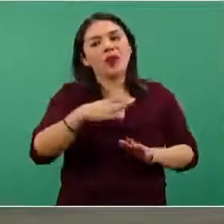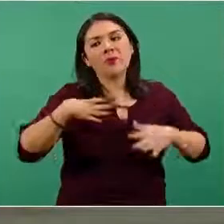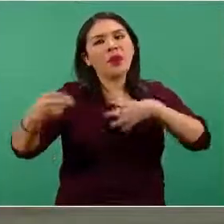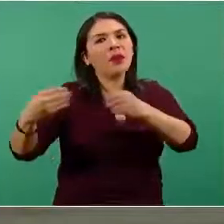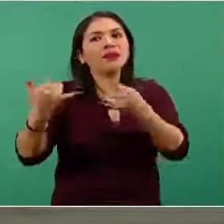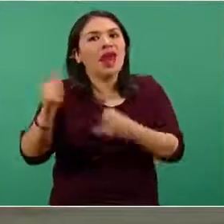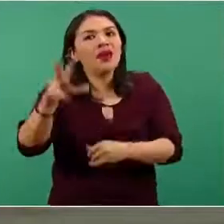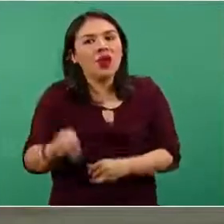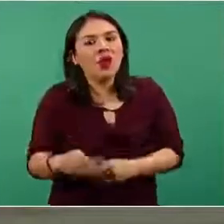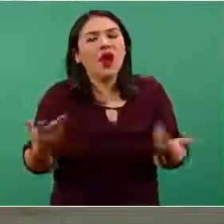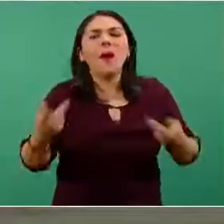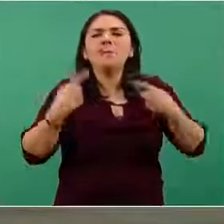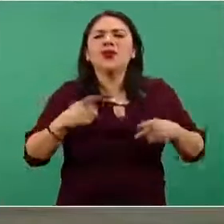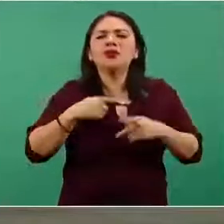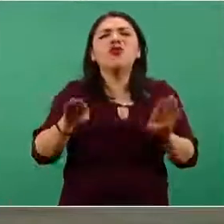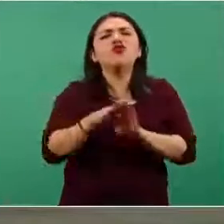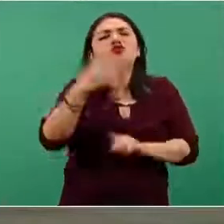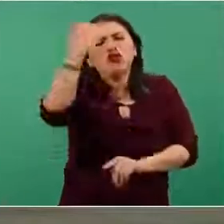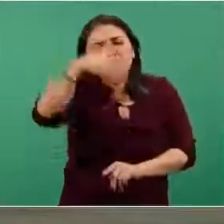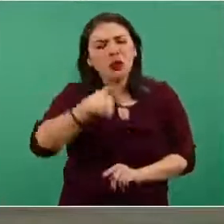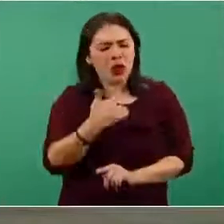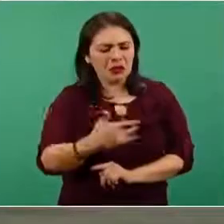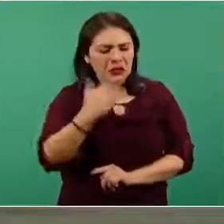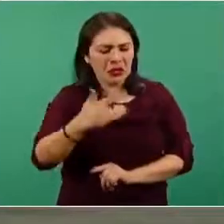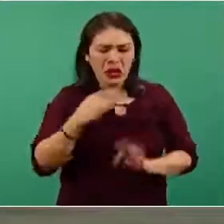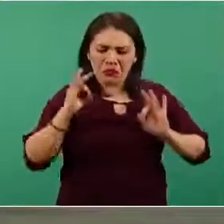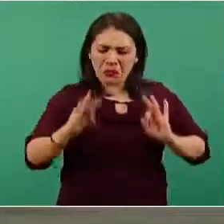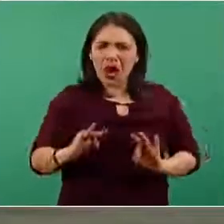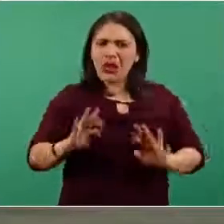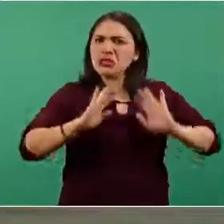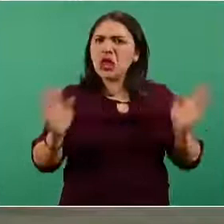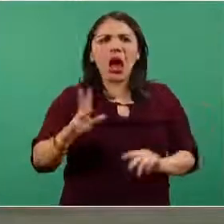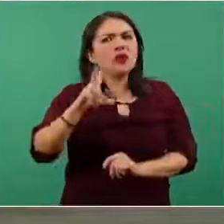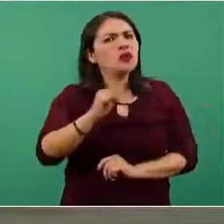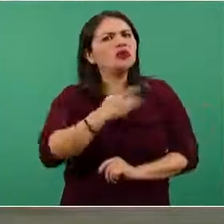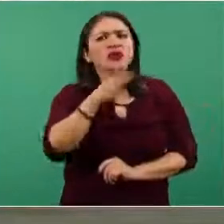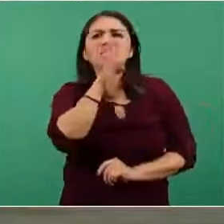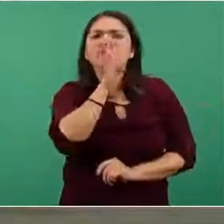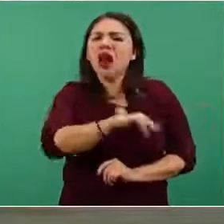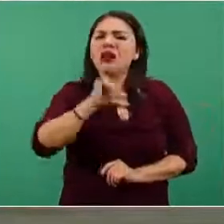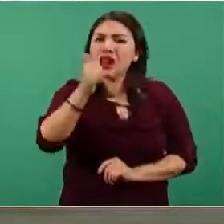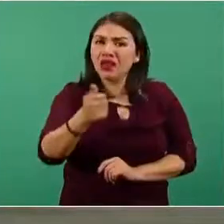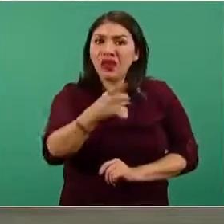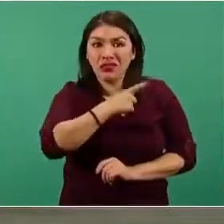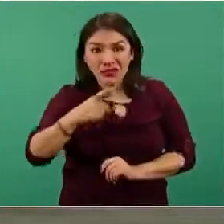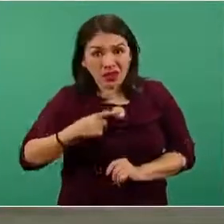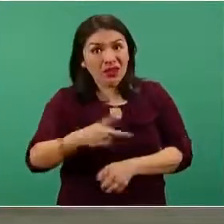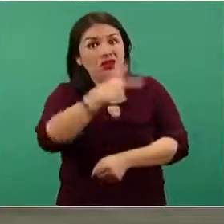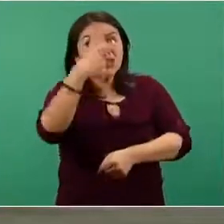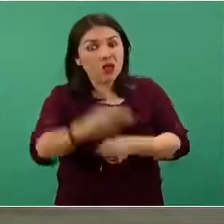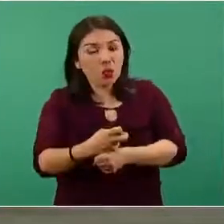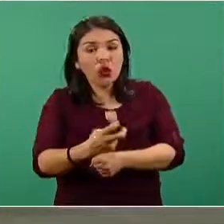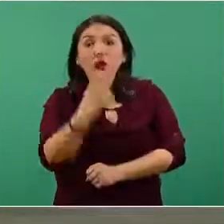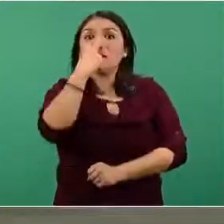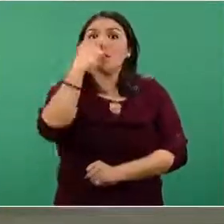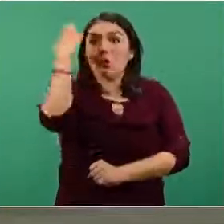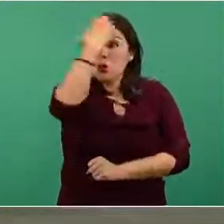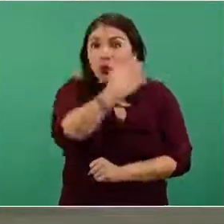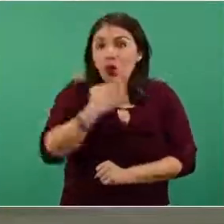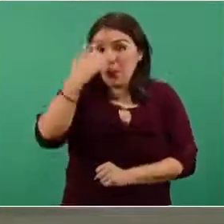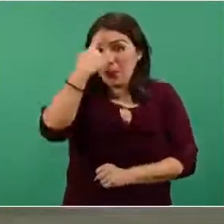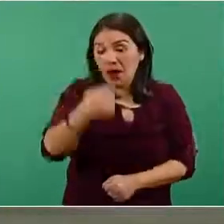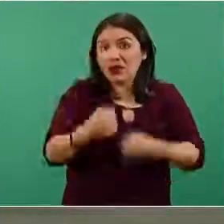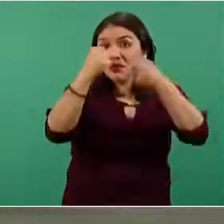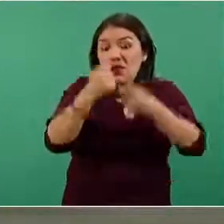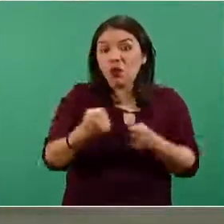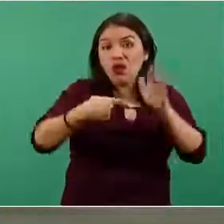una persona podría saber si ya no tiene síntomas, como fue su caso? ¿Se tendría que volver a hacer una prueba para asegurarse de que ya es negativo